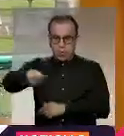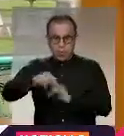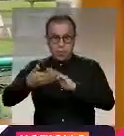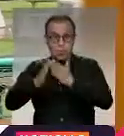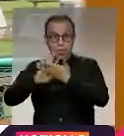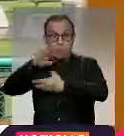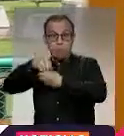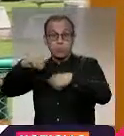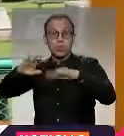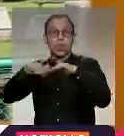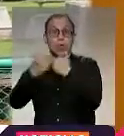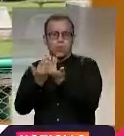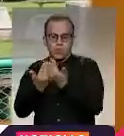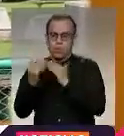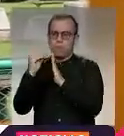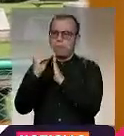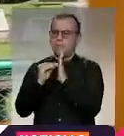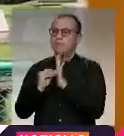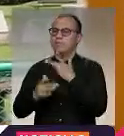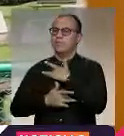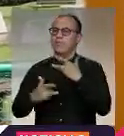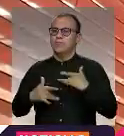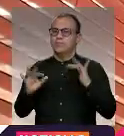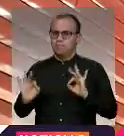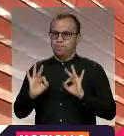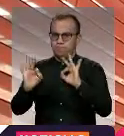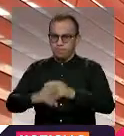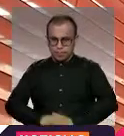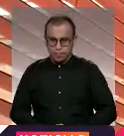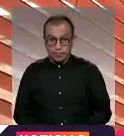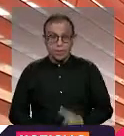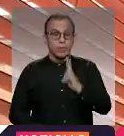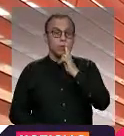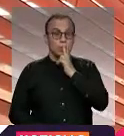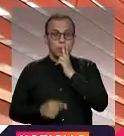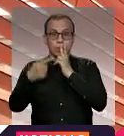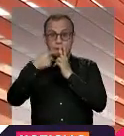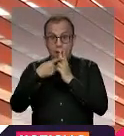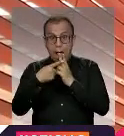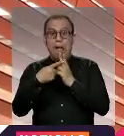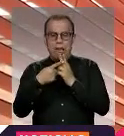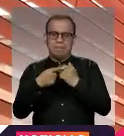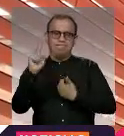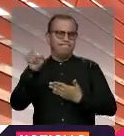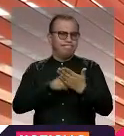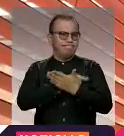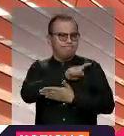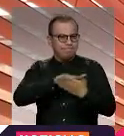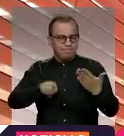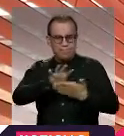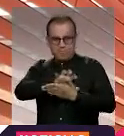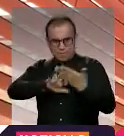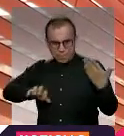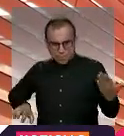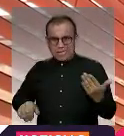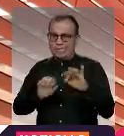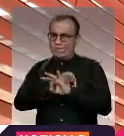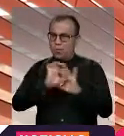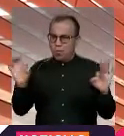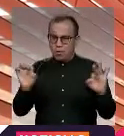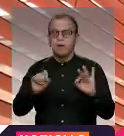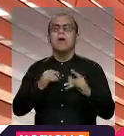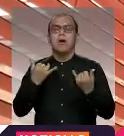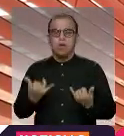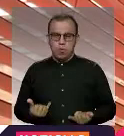para promover hábitos y estilos de vida saludables. Que el tabaquismo podamos erradicarlo, podamos combatirlo, que está